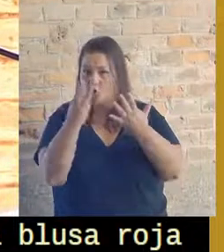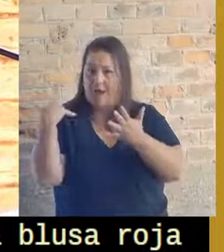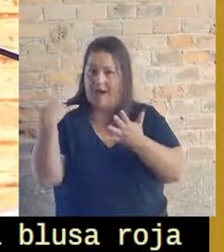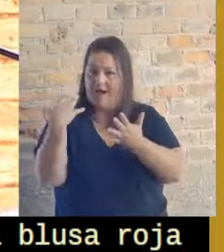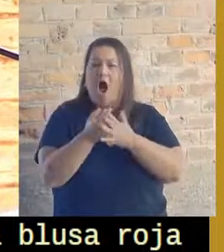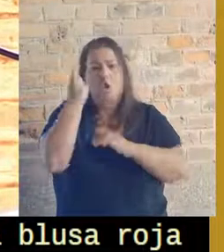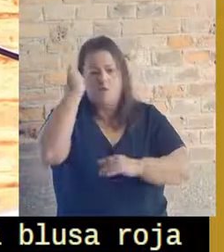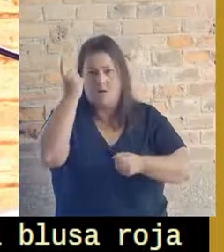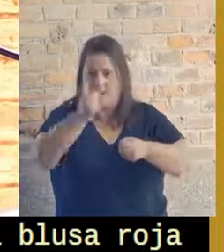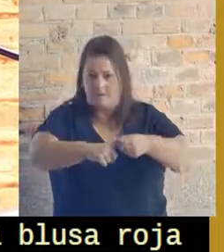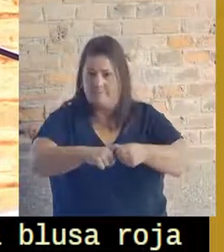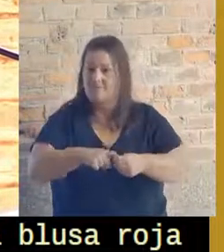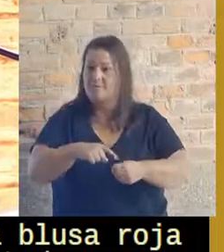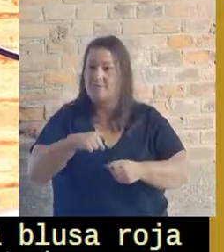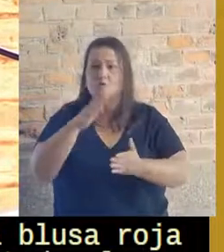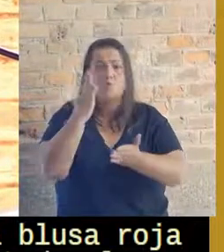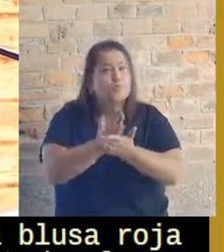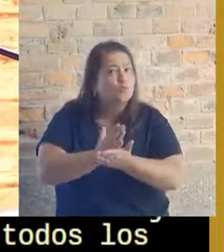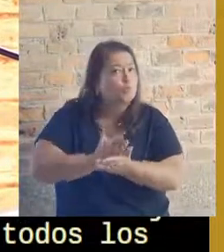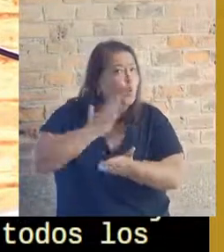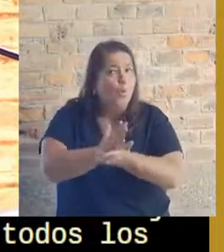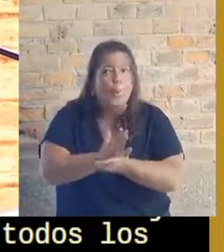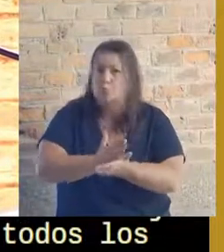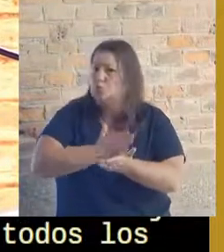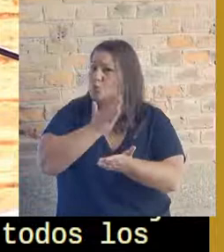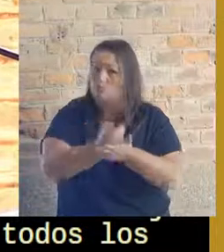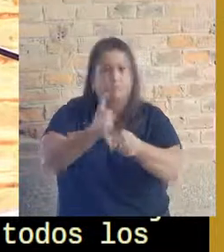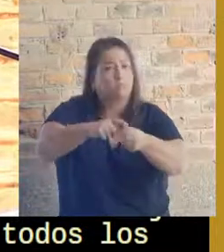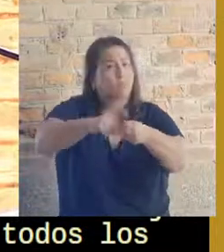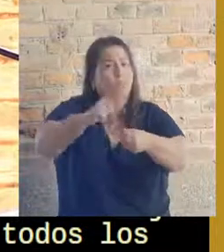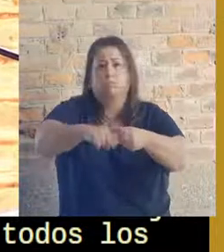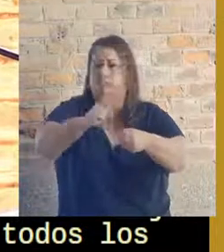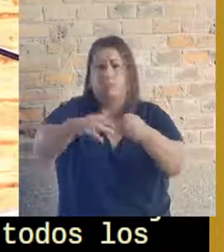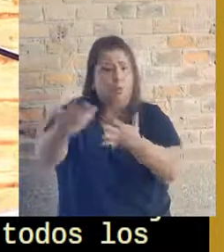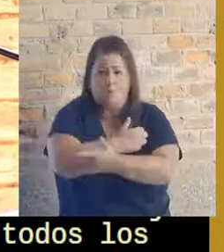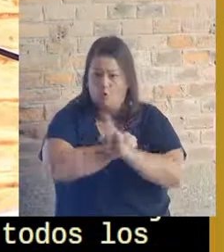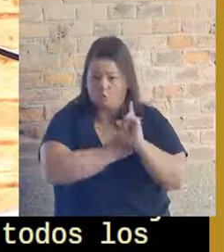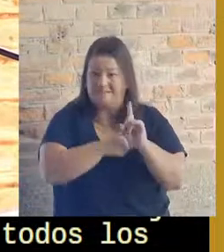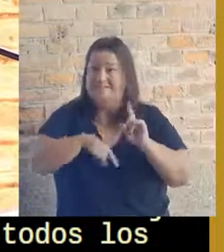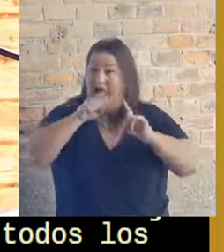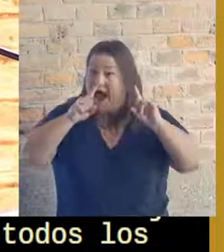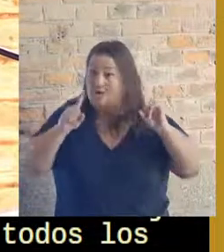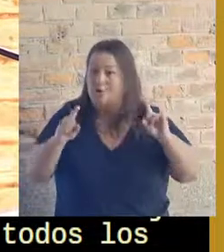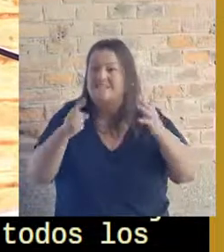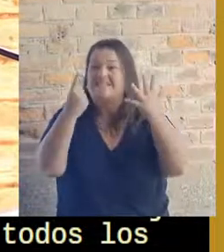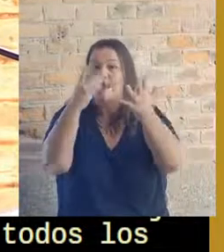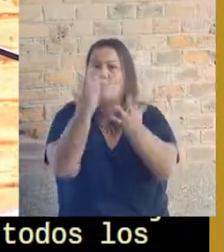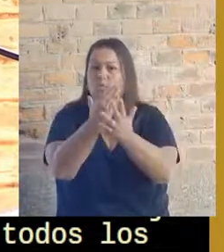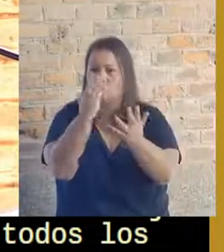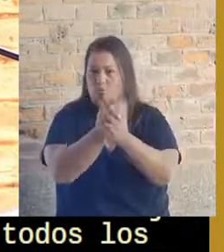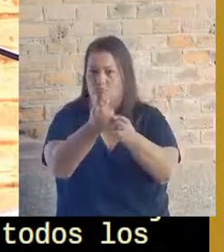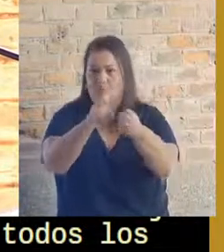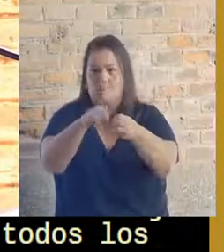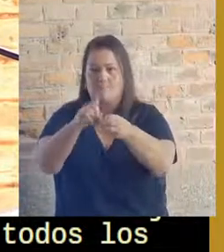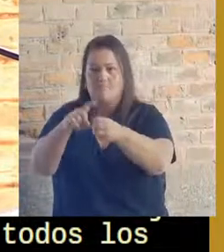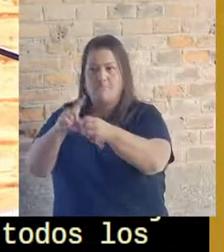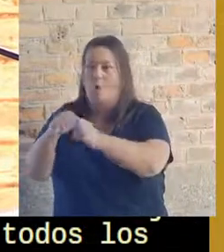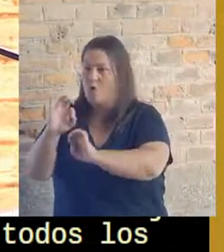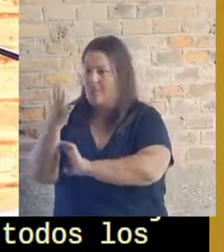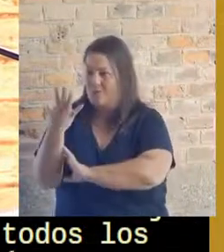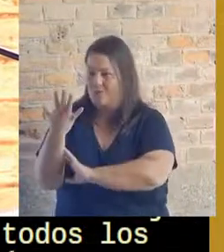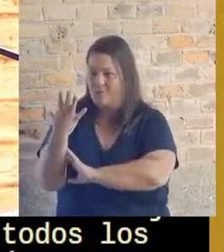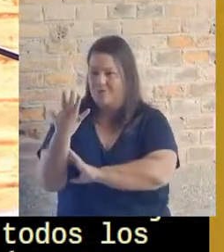2018 viene a todos los cursos y este año ha venido a los seis cursos o a